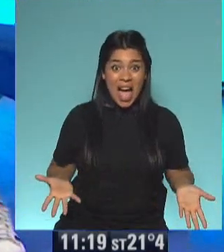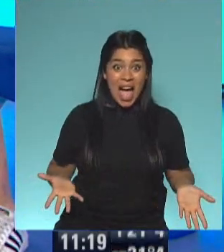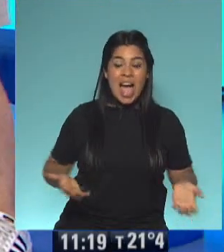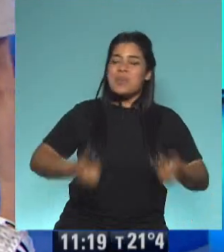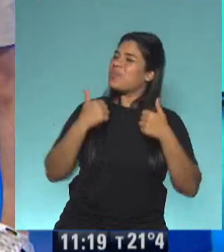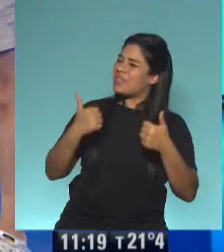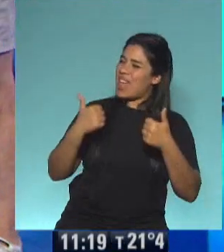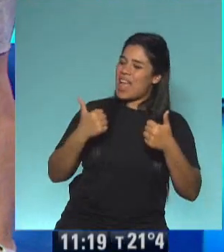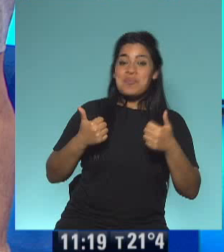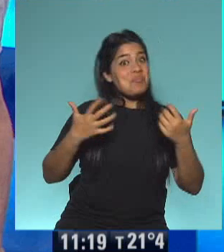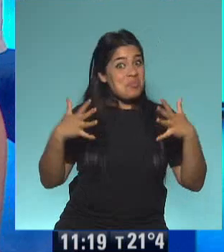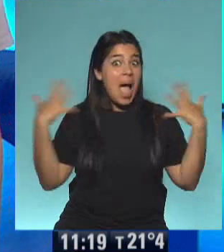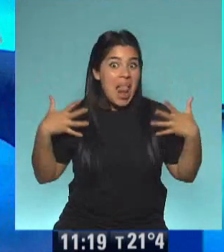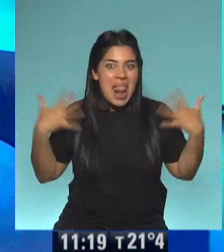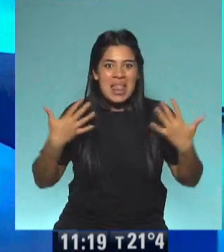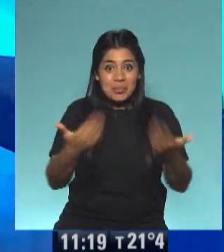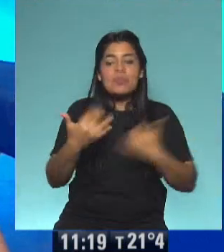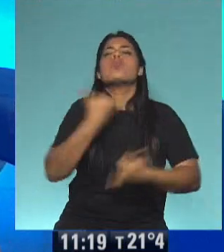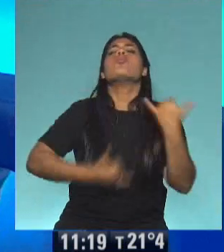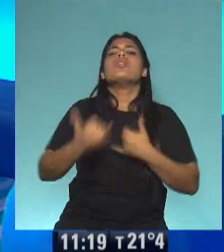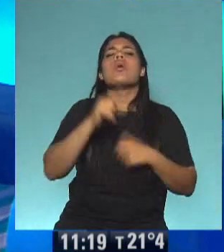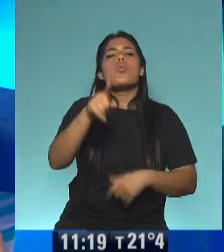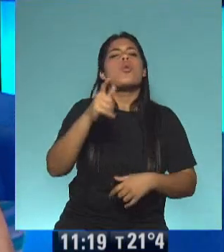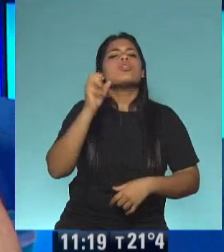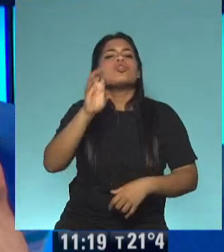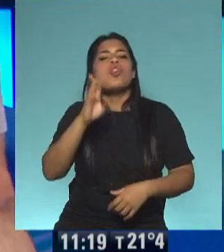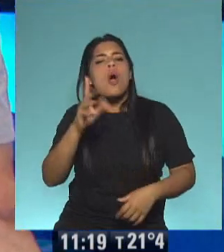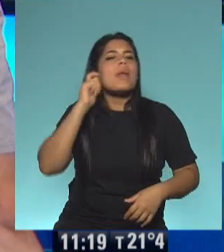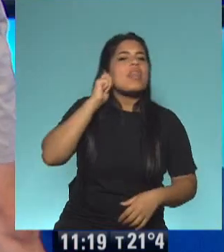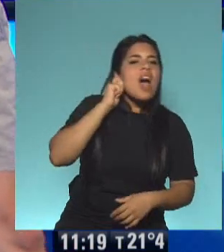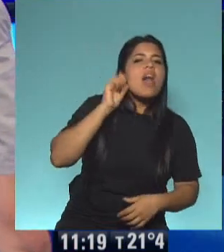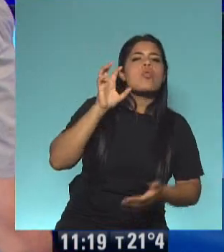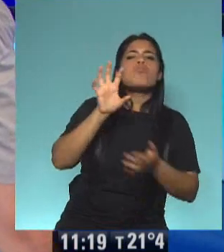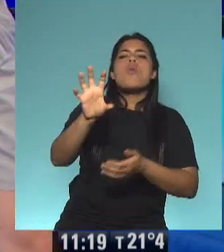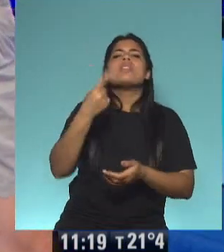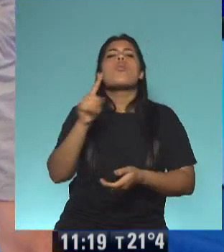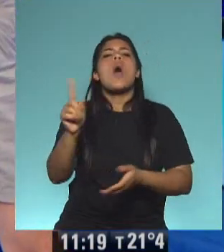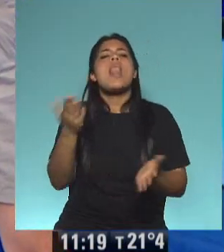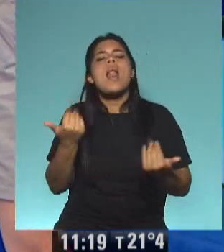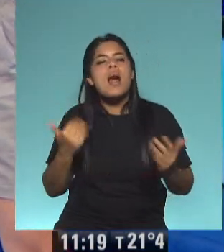Bien. Me alegro mucho. ¿Nos querés contar cómo es tu nombre, cuántos años tenés y desde qué provincia te comunicás?